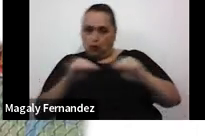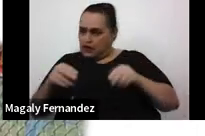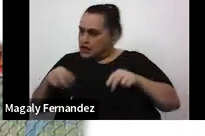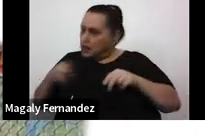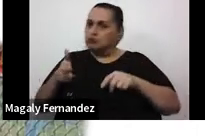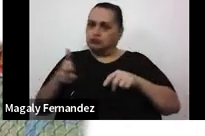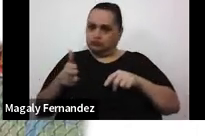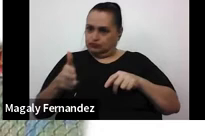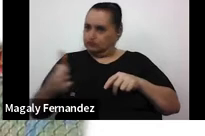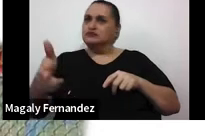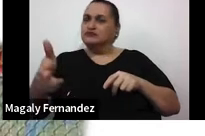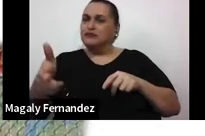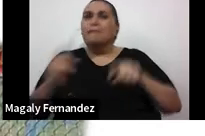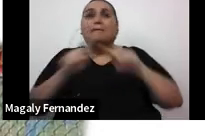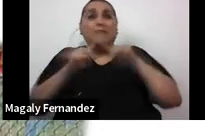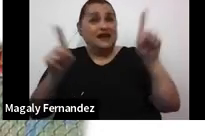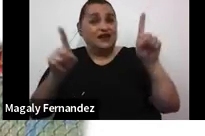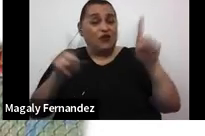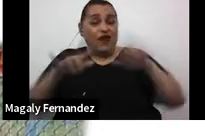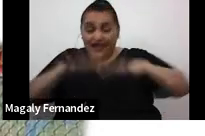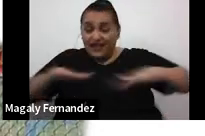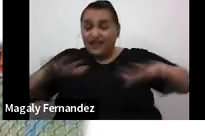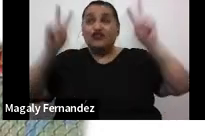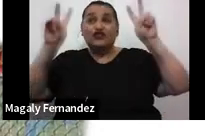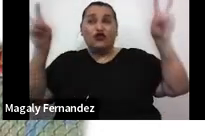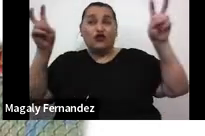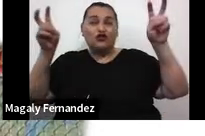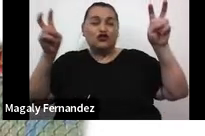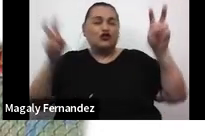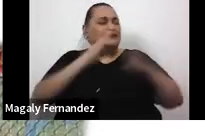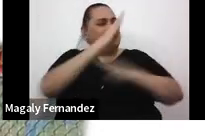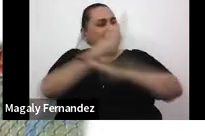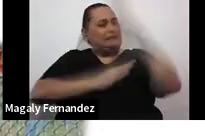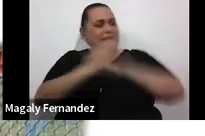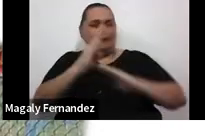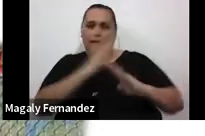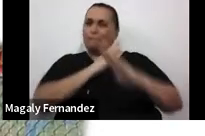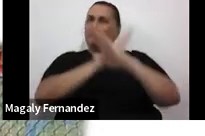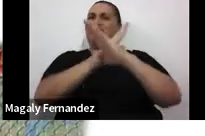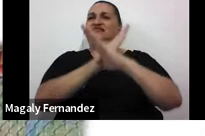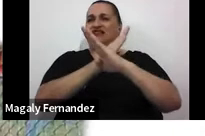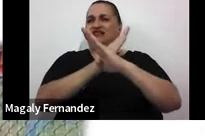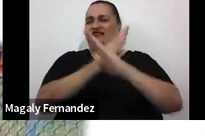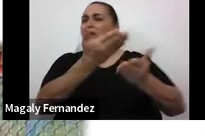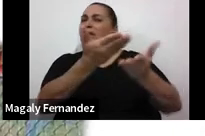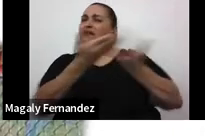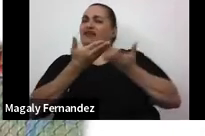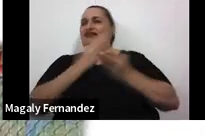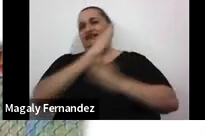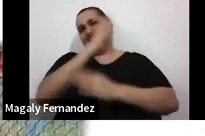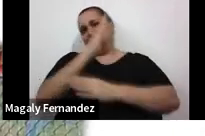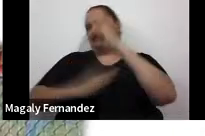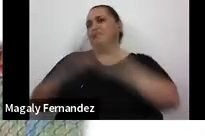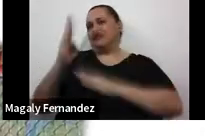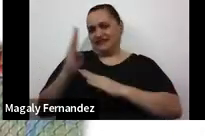hacia donde vaya etcétera el entorno discapacitante te ofrece la discapacidad entonces vean que qué